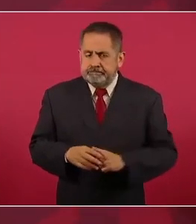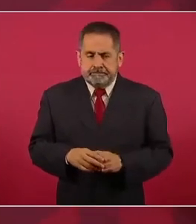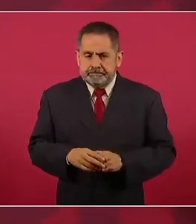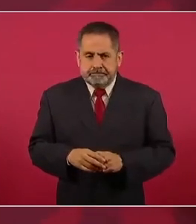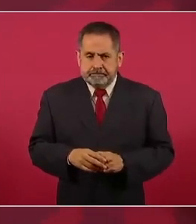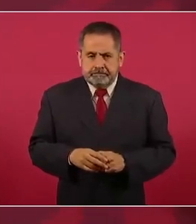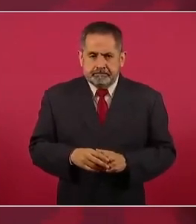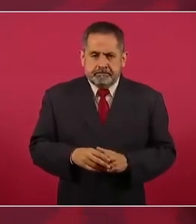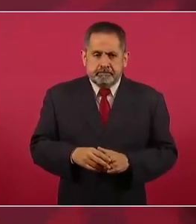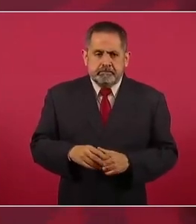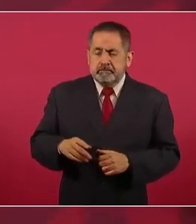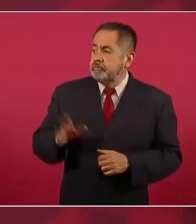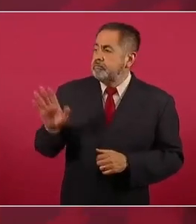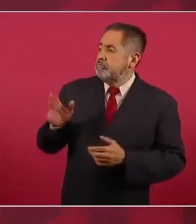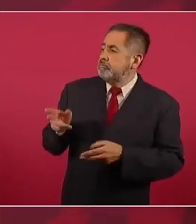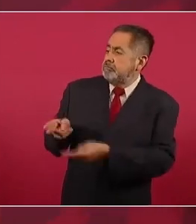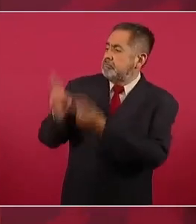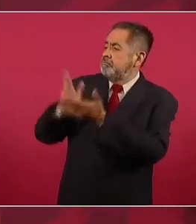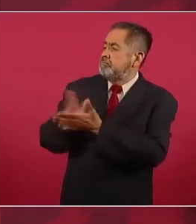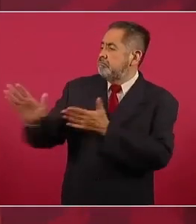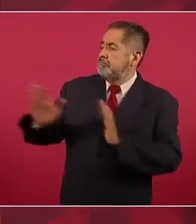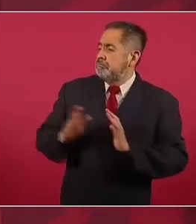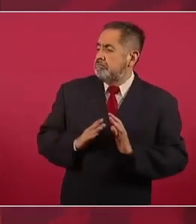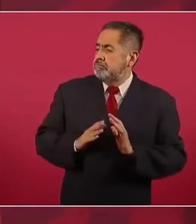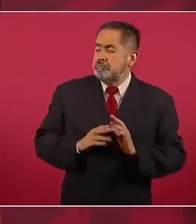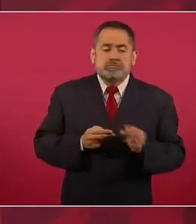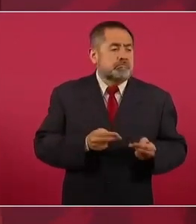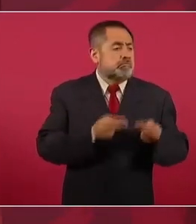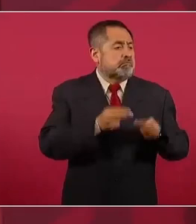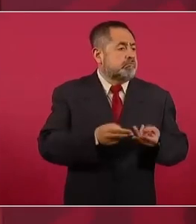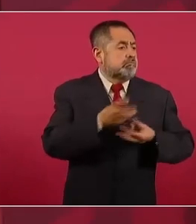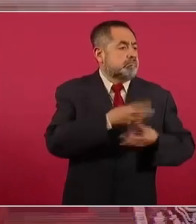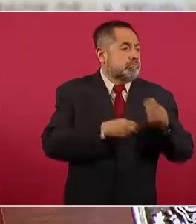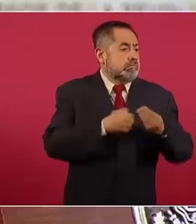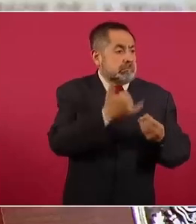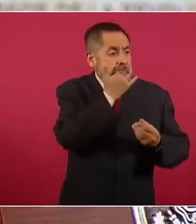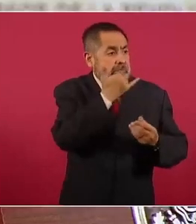Pero que el Estado no se meta en planear el desarrollo,